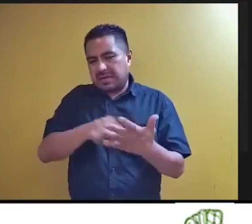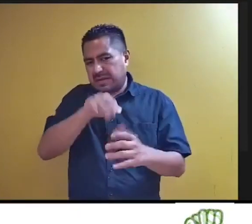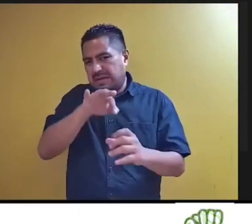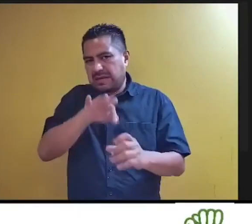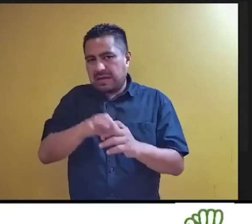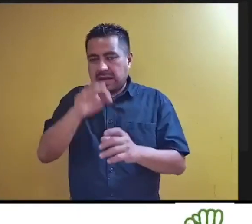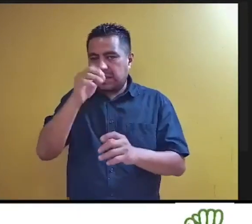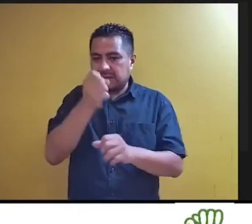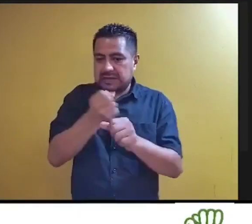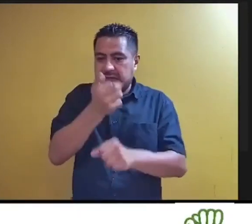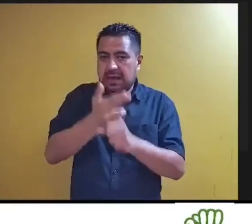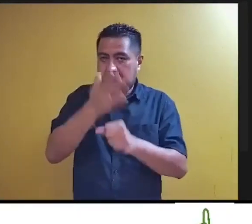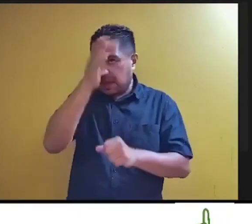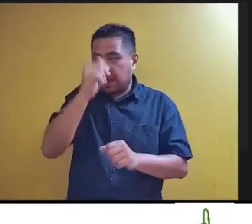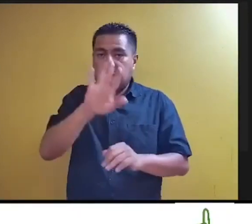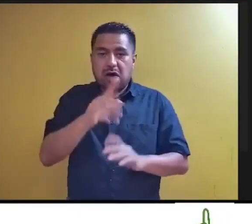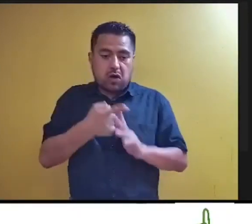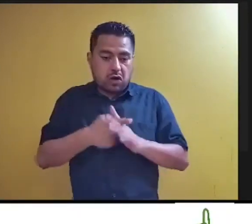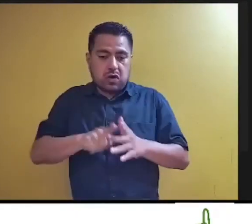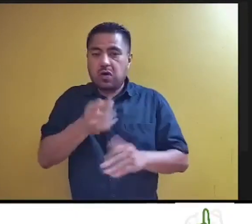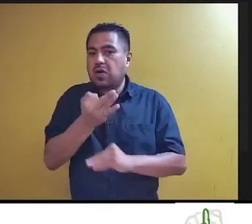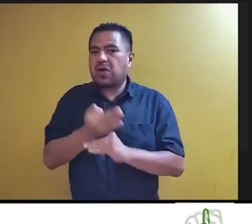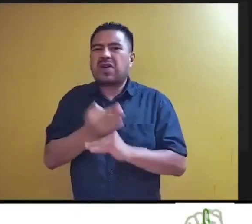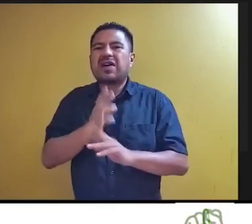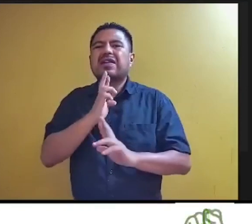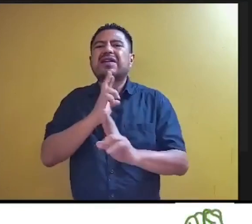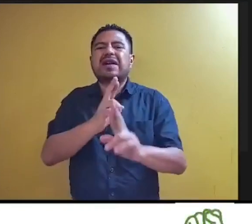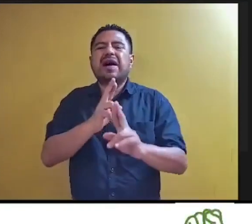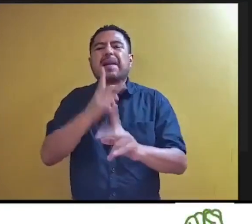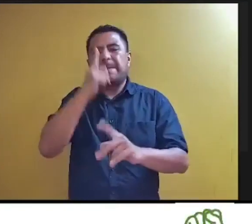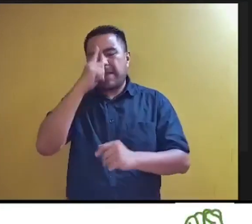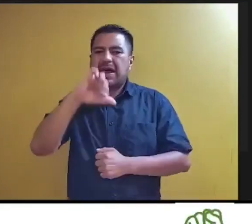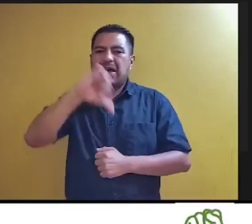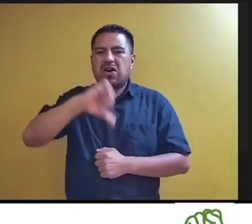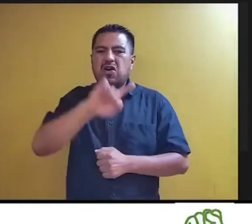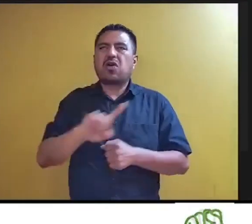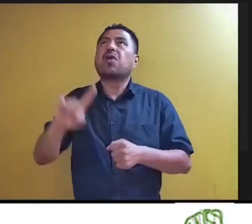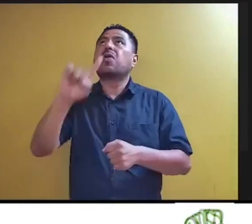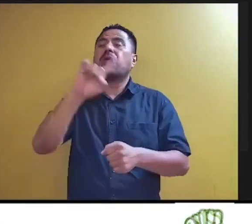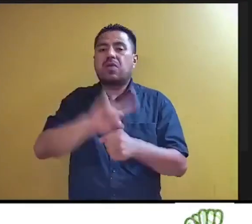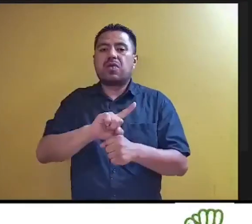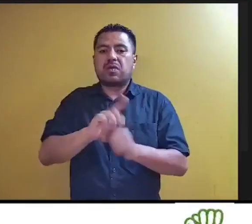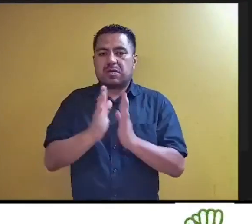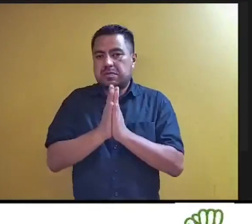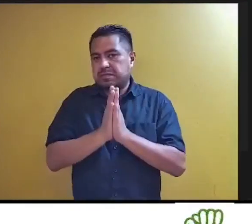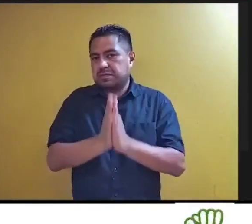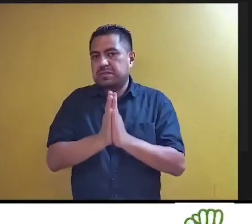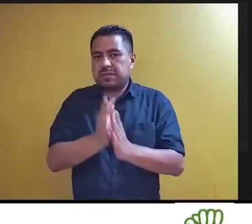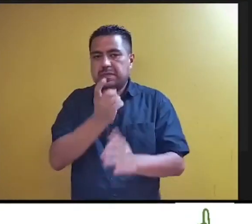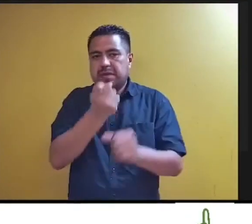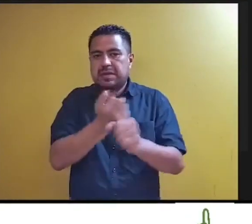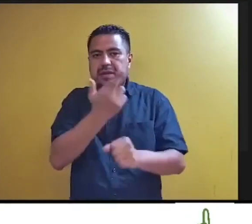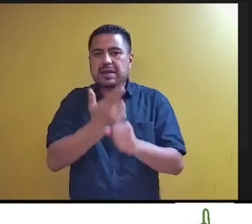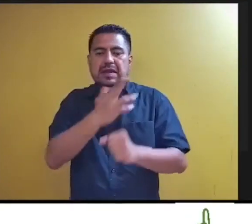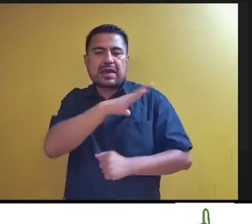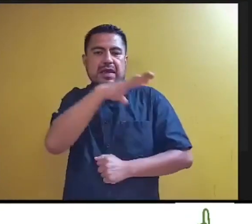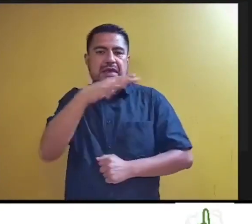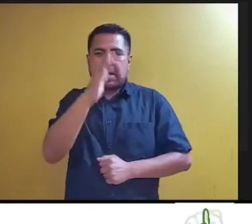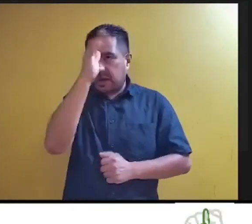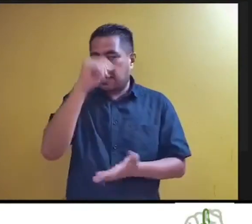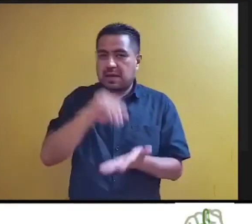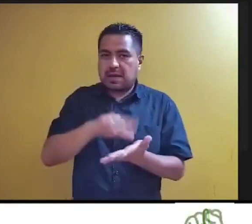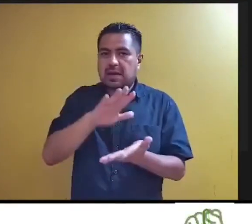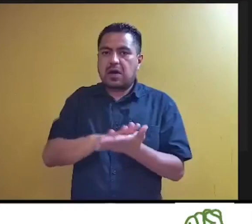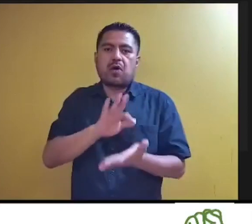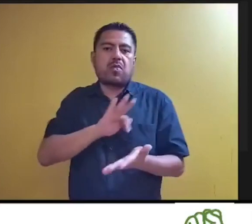acuerdos. A efecto de iniciar la sesión de resolución convocada para esta fecha, solicito al secretario general de acuerdos proceda